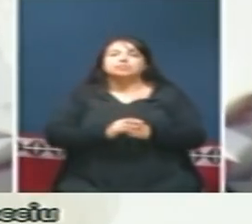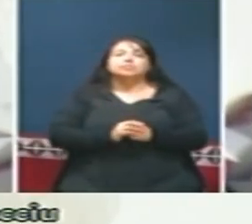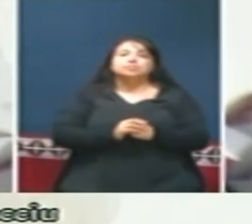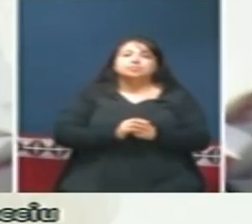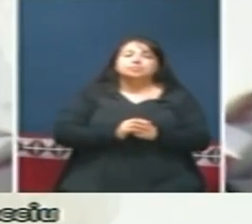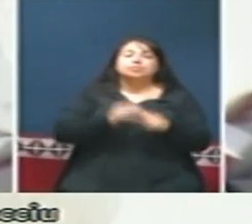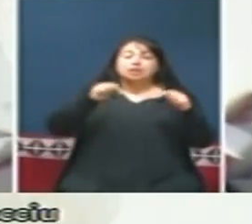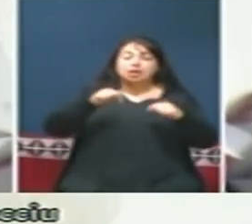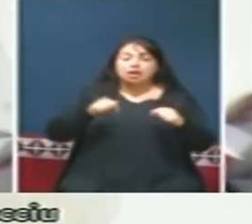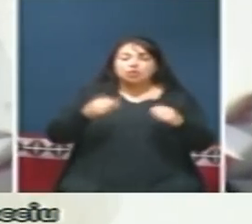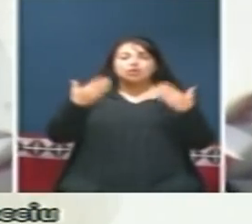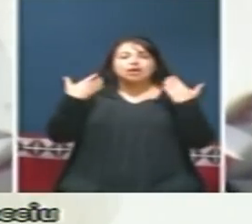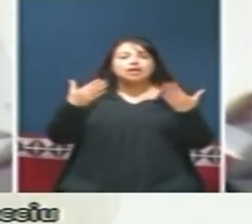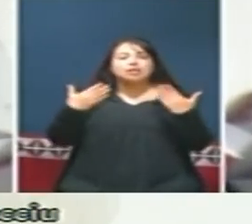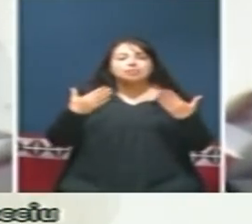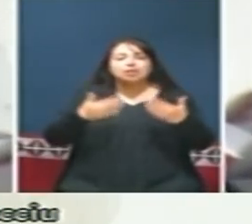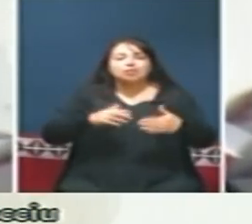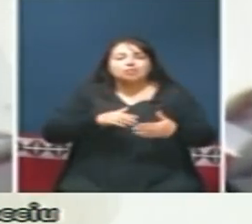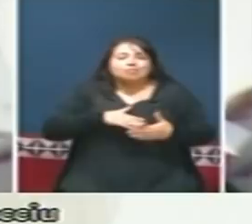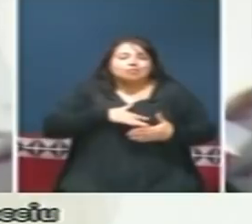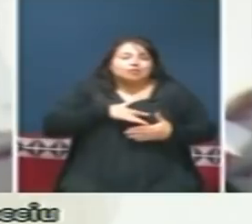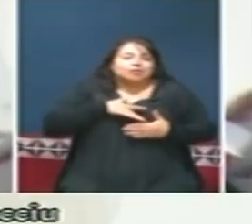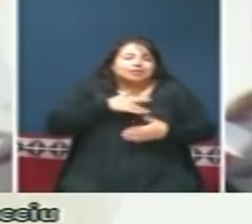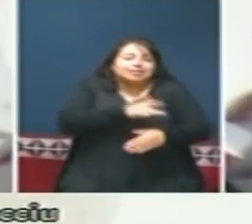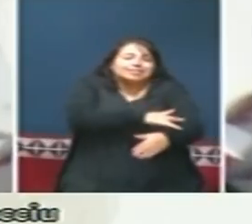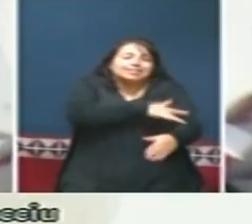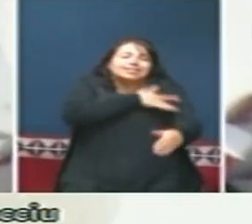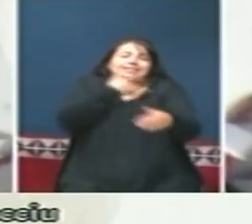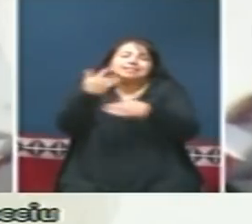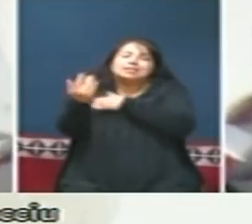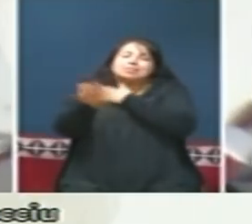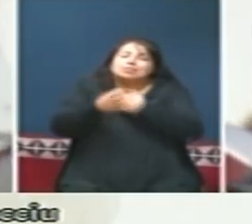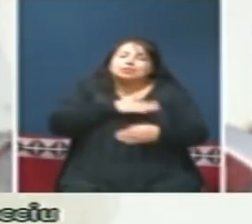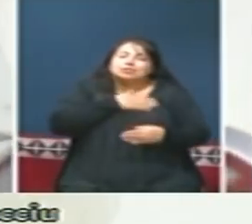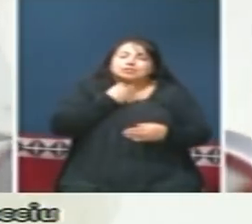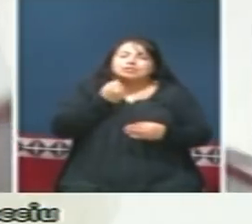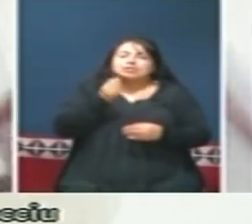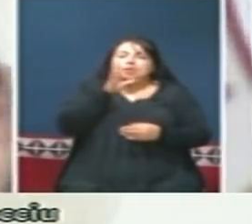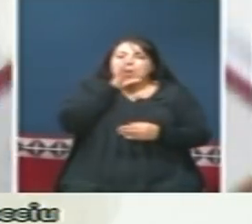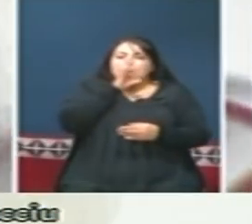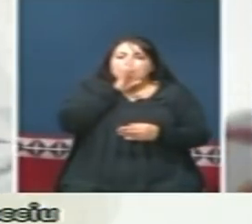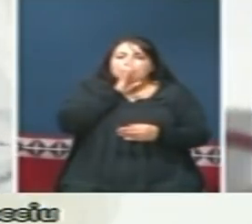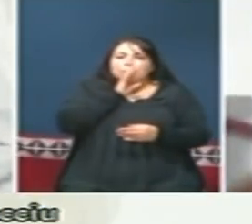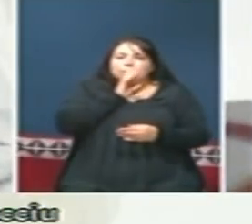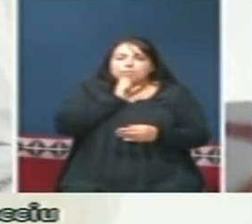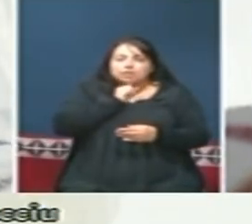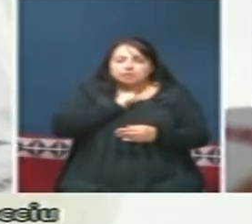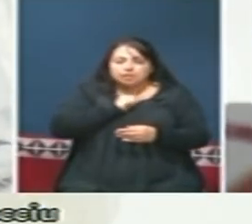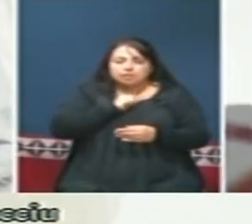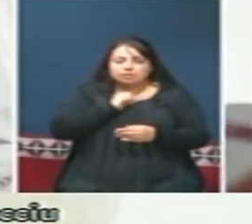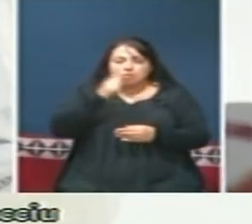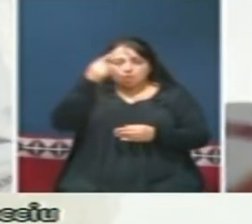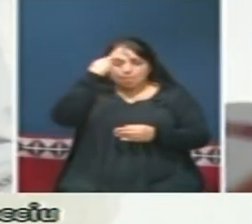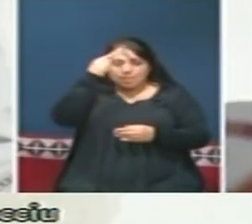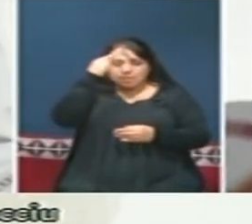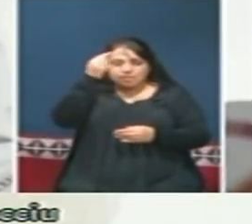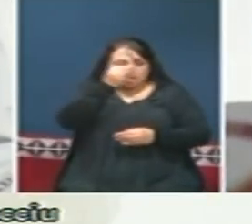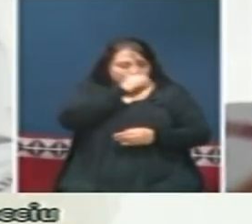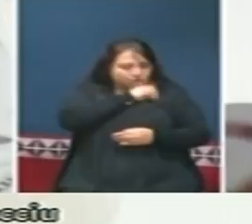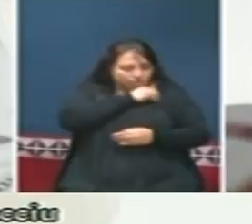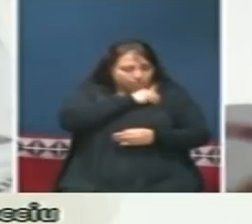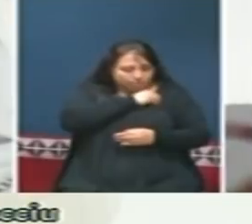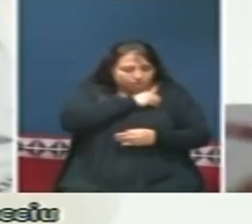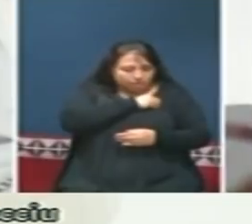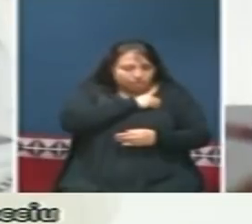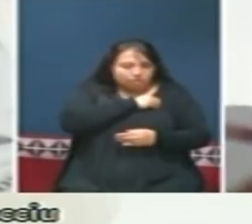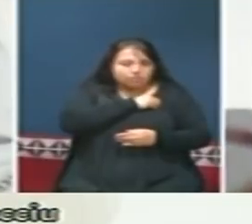Animados ahora por estos sentimientos, reconozcamos en silencio nuestros pecados para ser dignos de celebrar